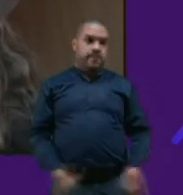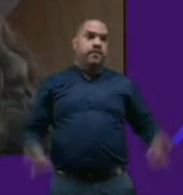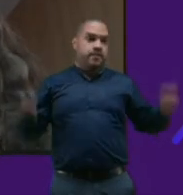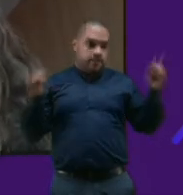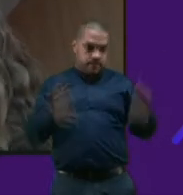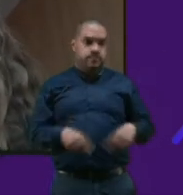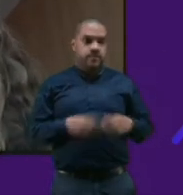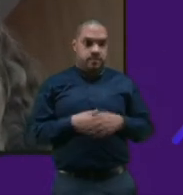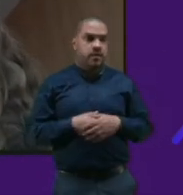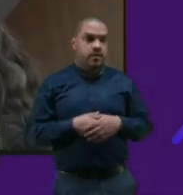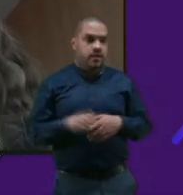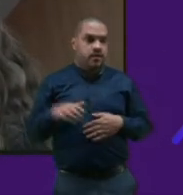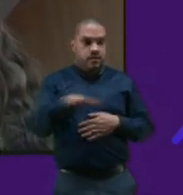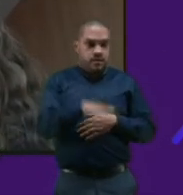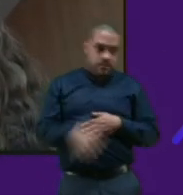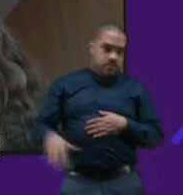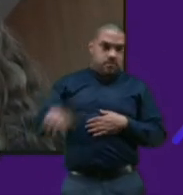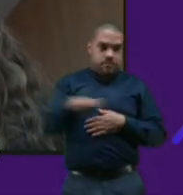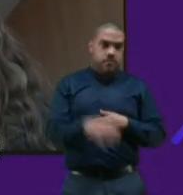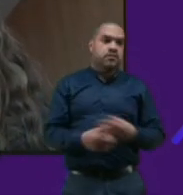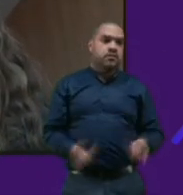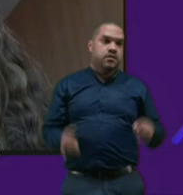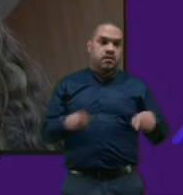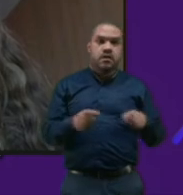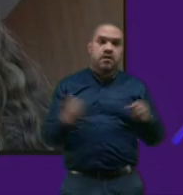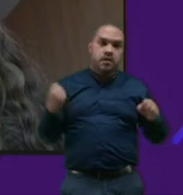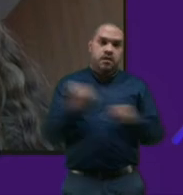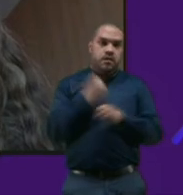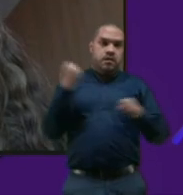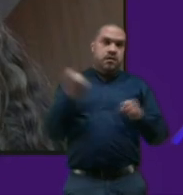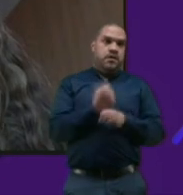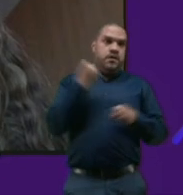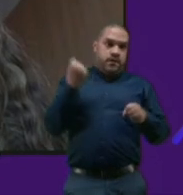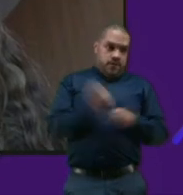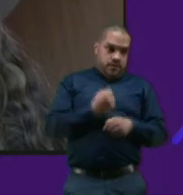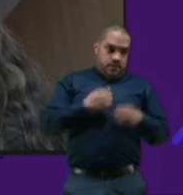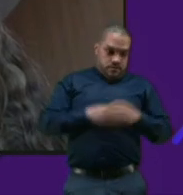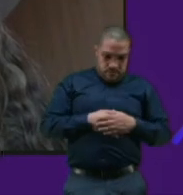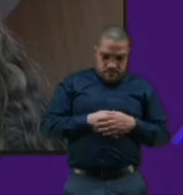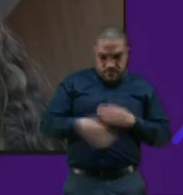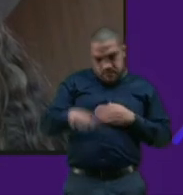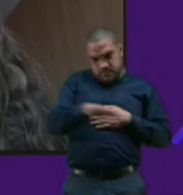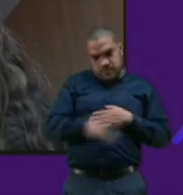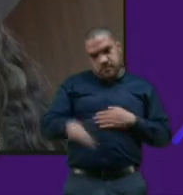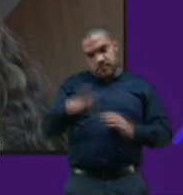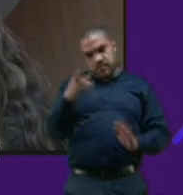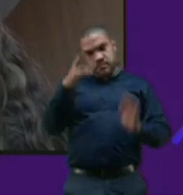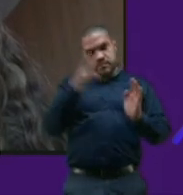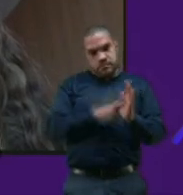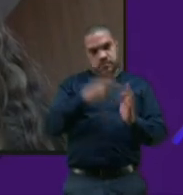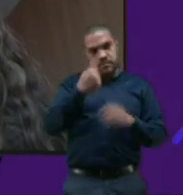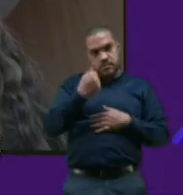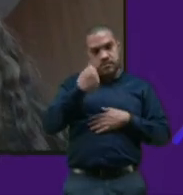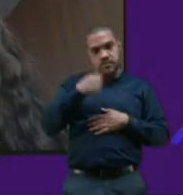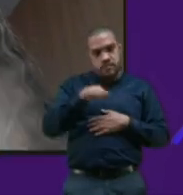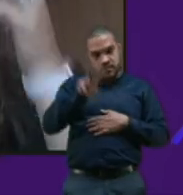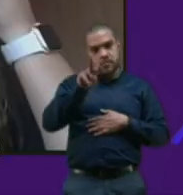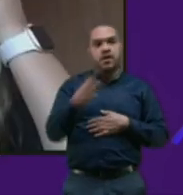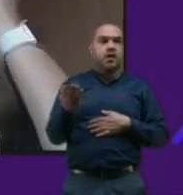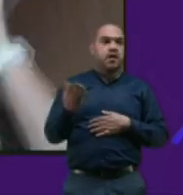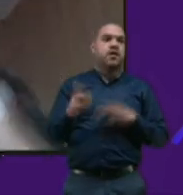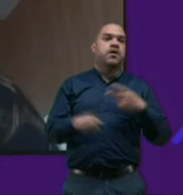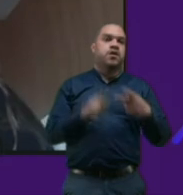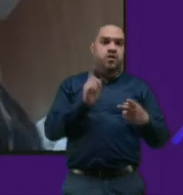trabajo como suerte de capturar esa cola final en el 2012-2013 del boom